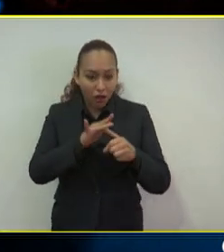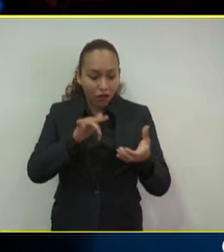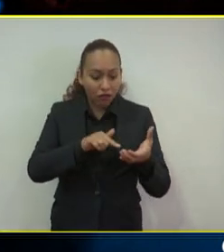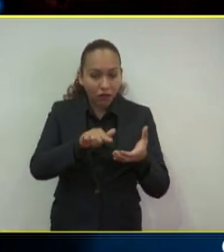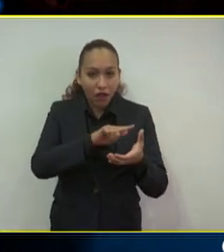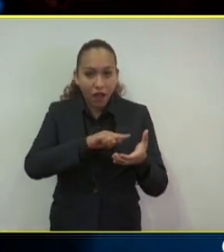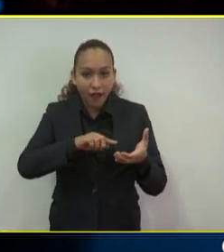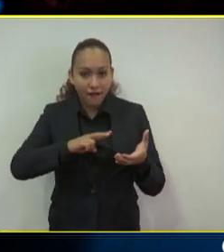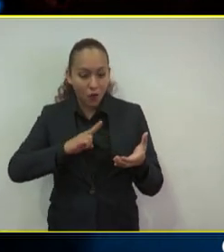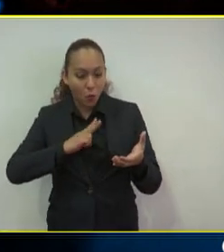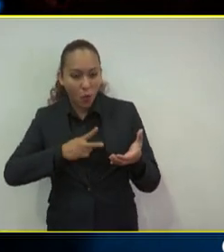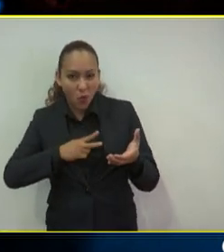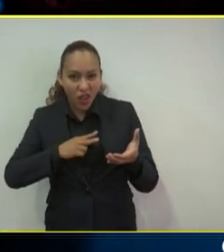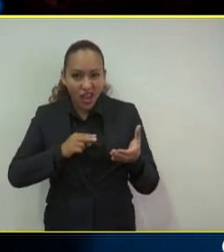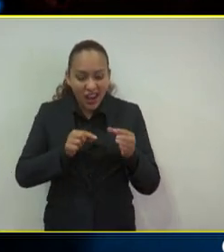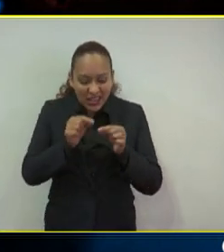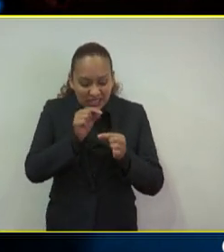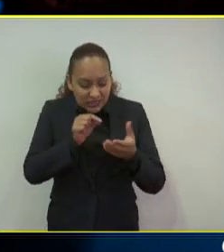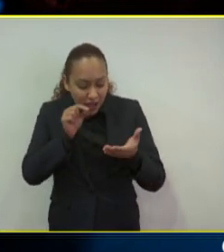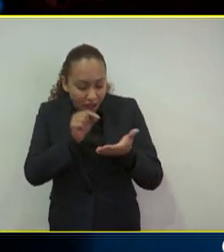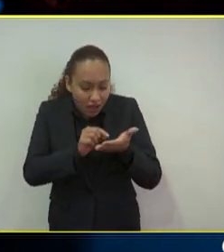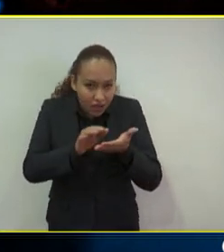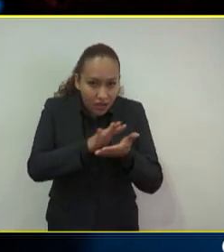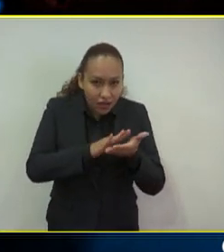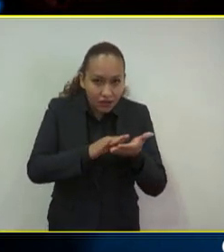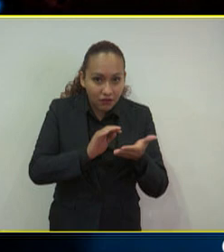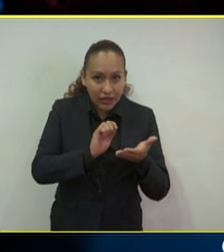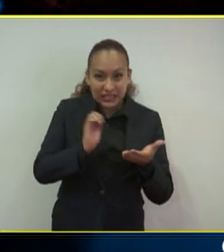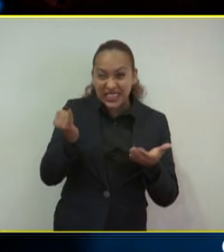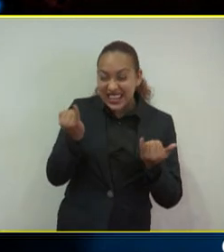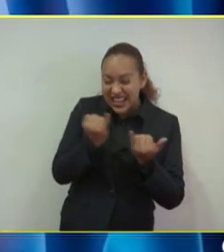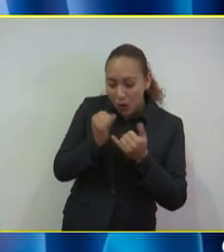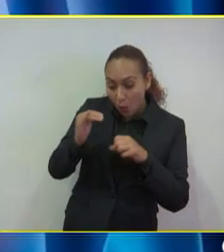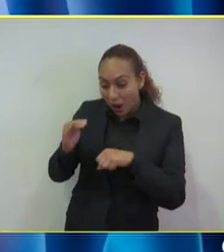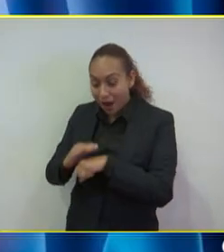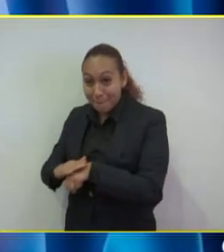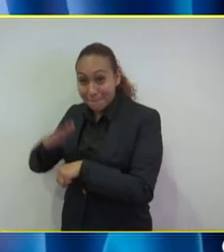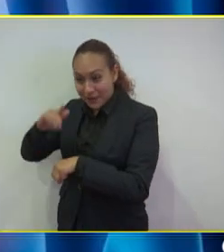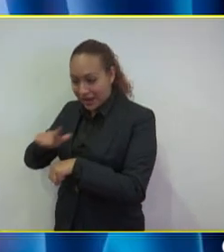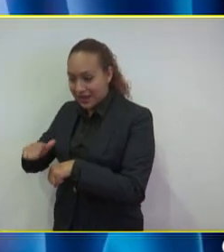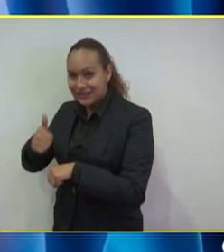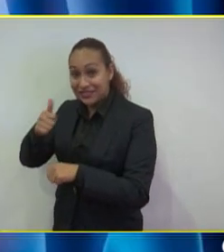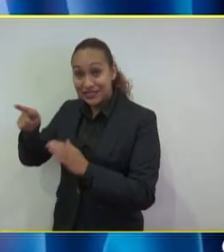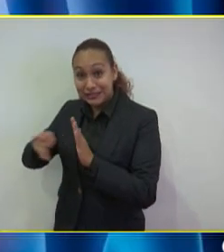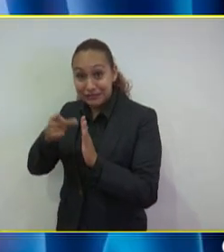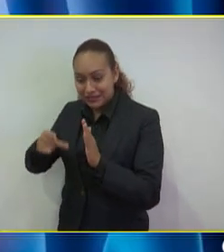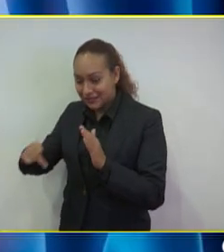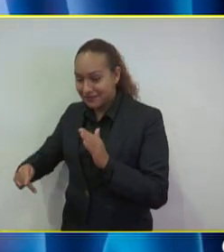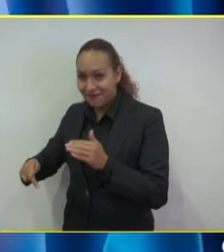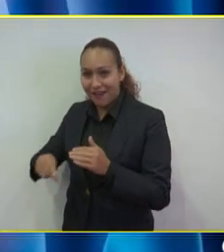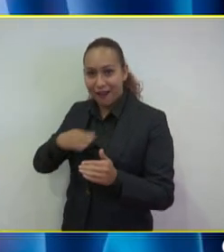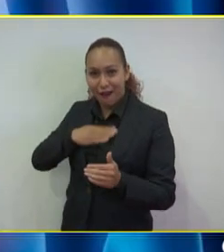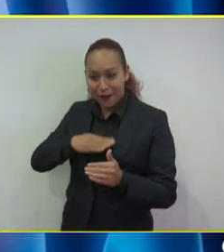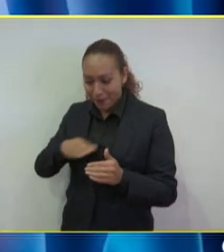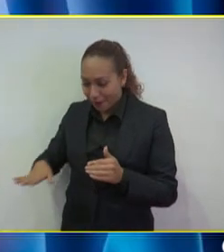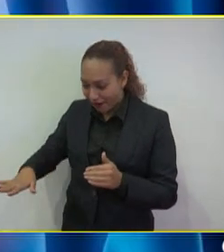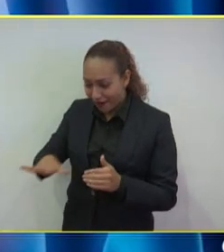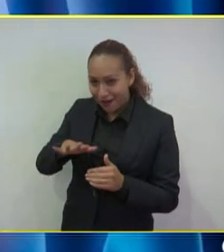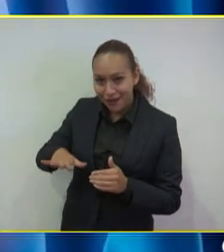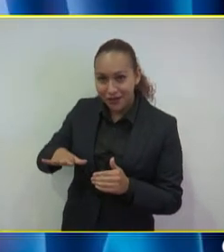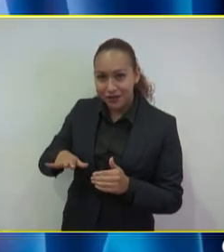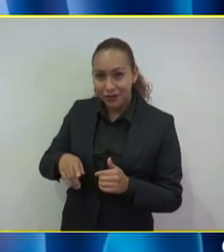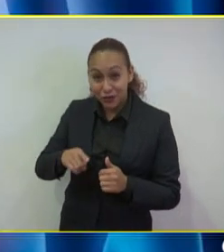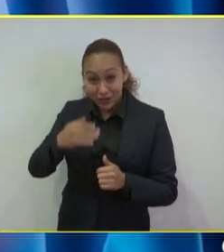decir que hay hasta 30 veces más que en una taza de baño. Por otro lado, hay científicos que denominan el intestino como nuestro